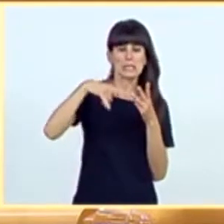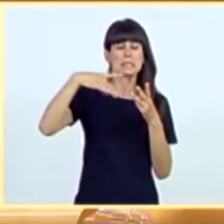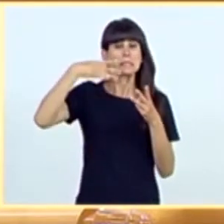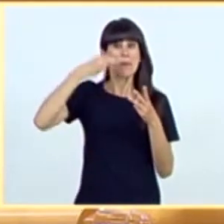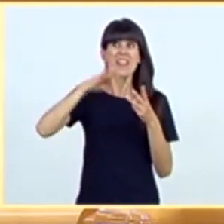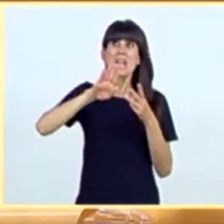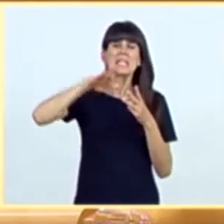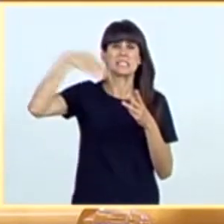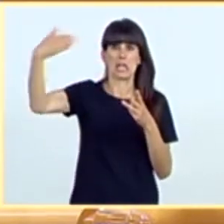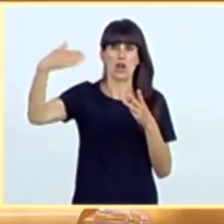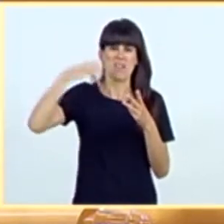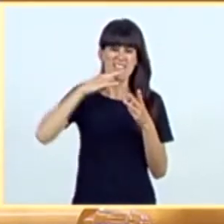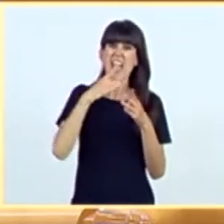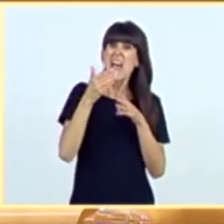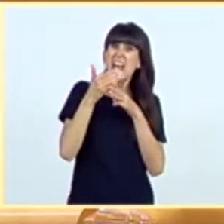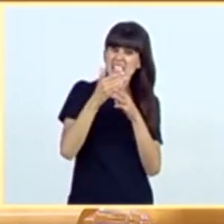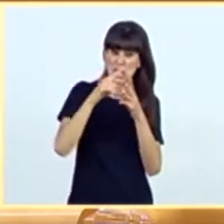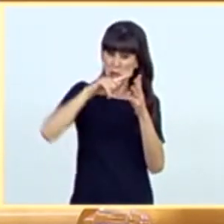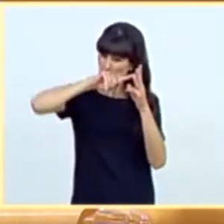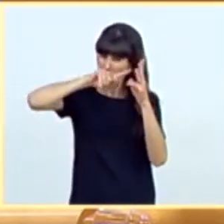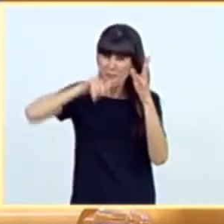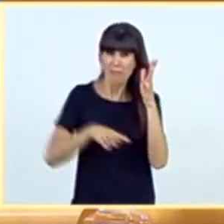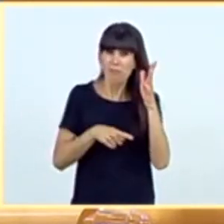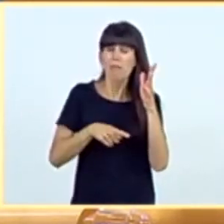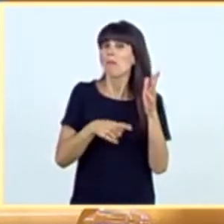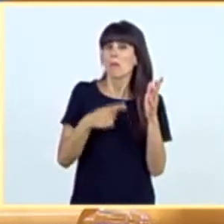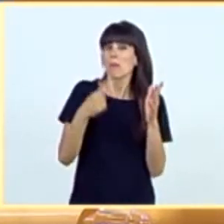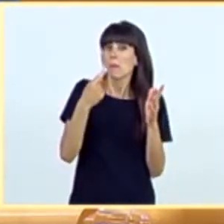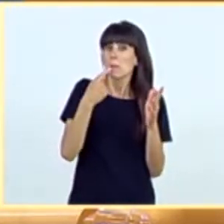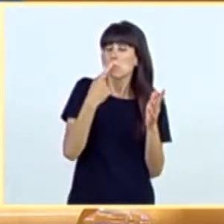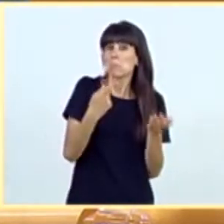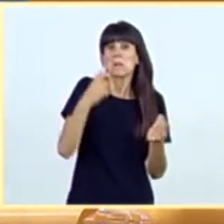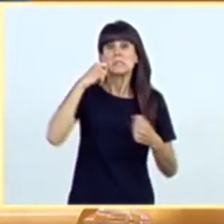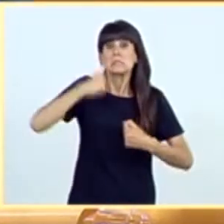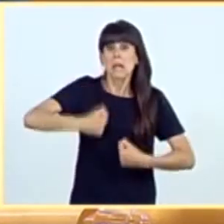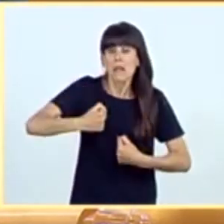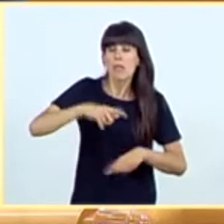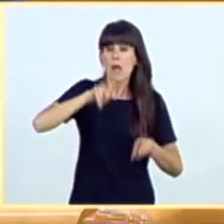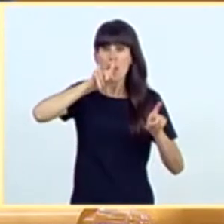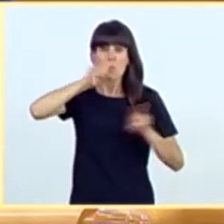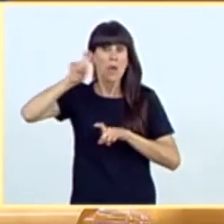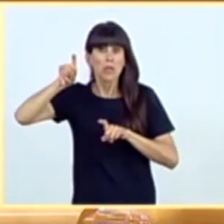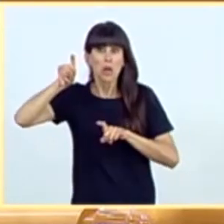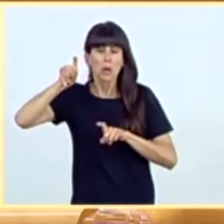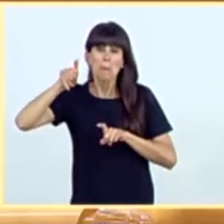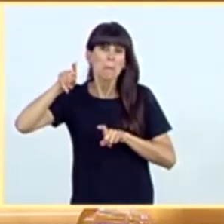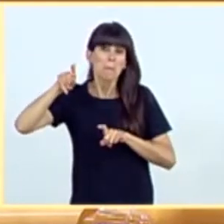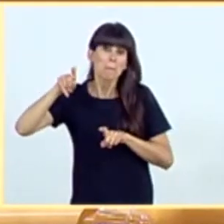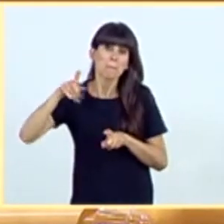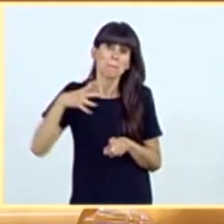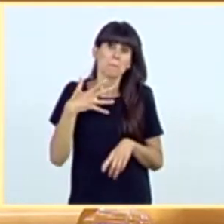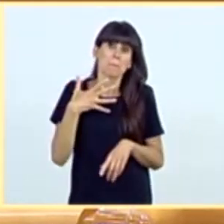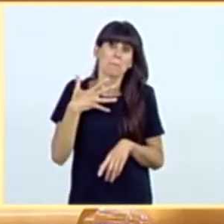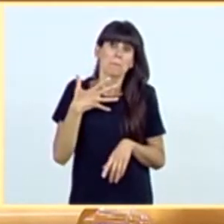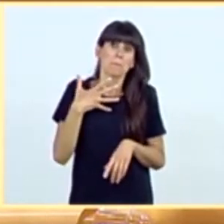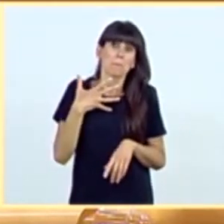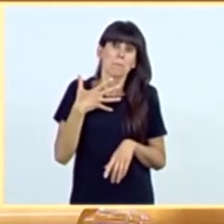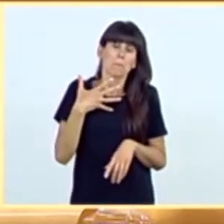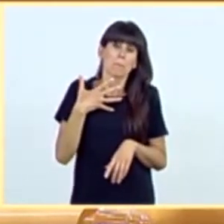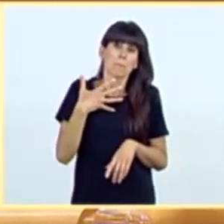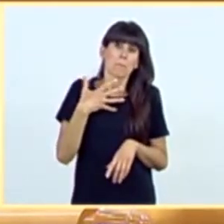lo demás, otros servicios que ustedes quieran pensar, como sanidad y educación, puede ser el